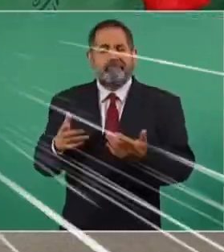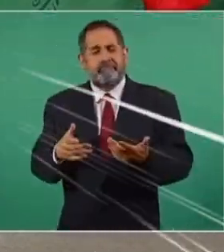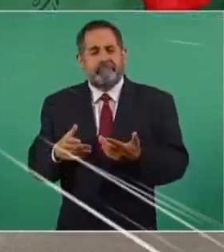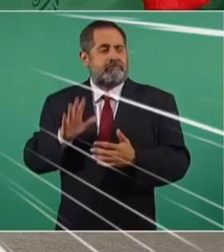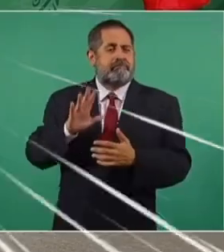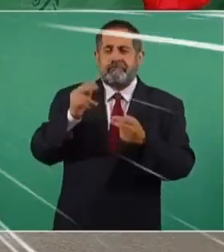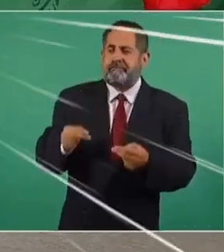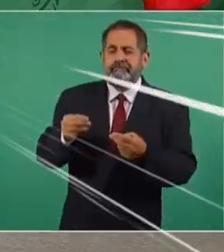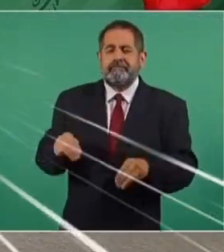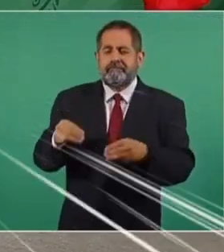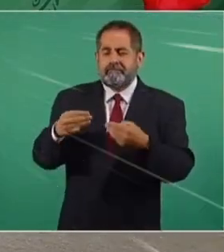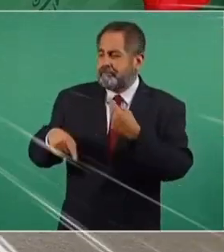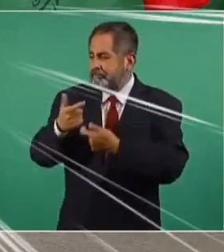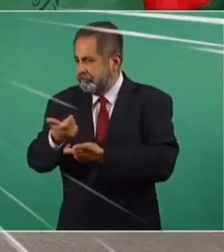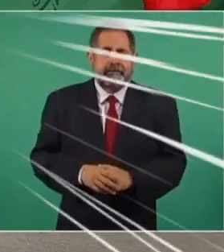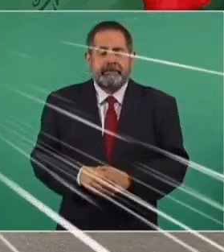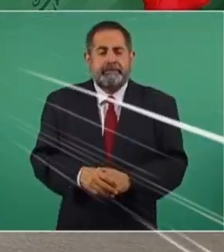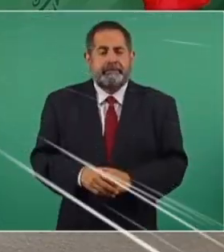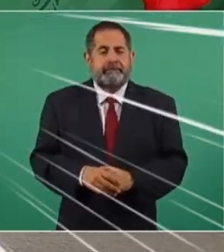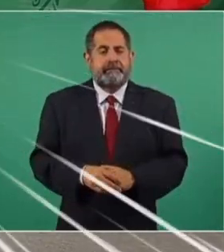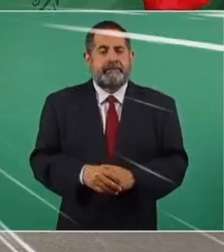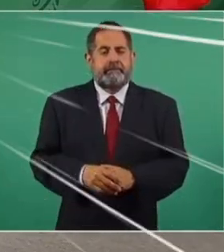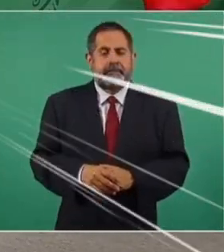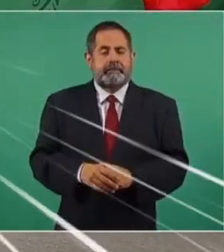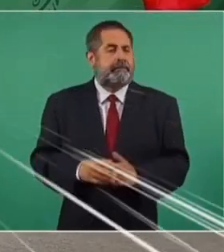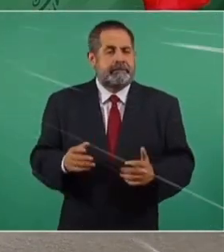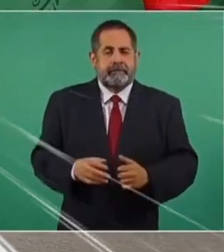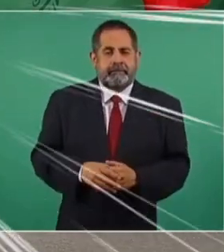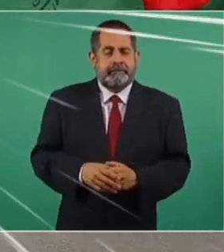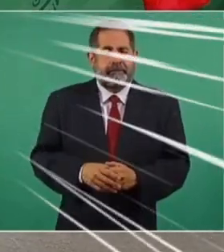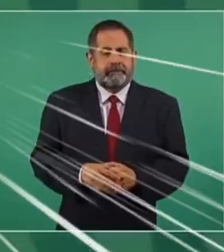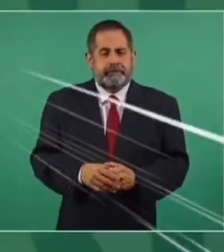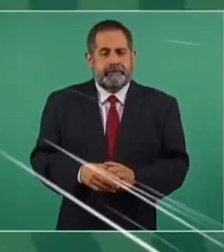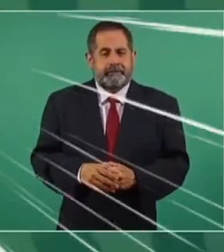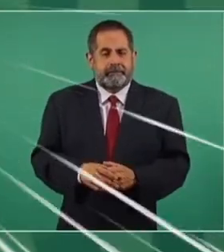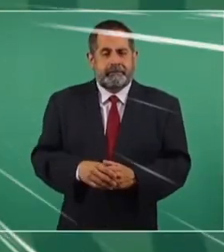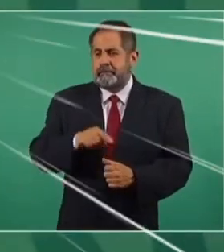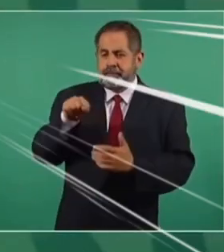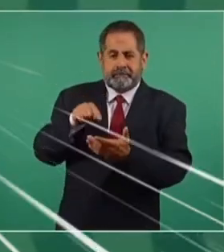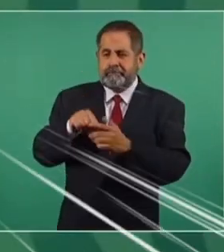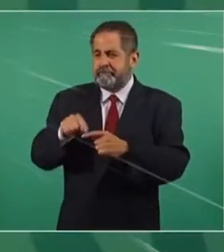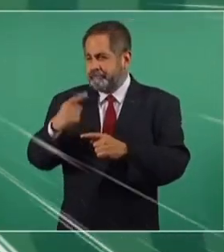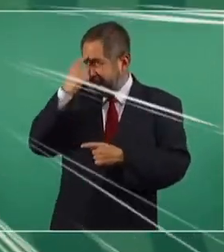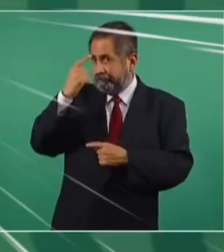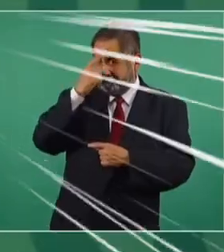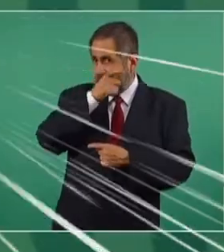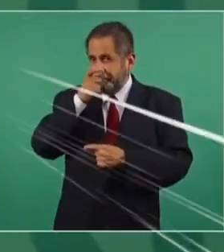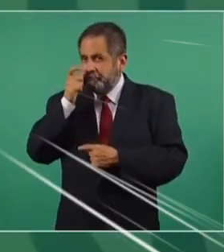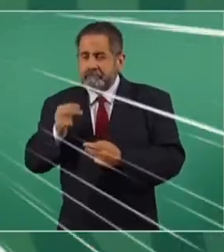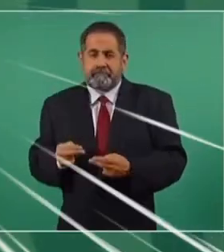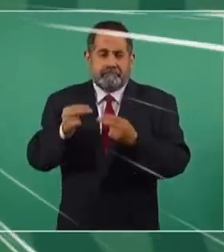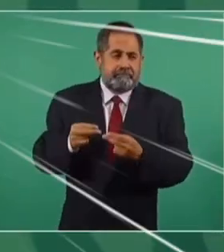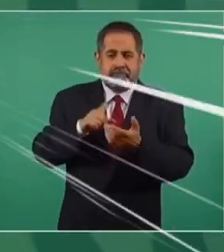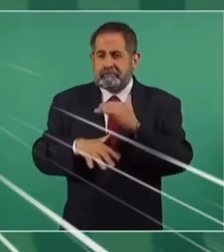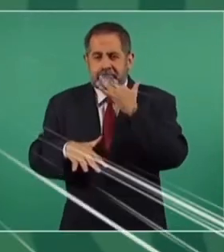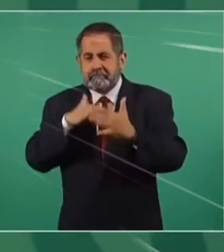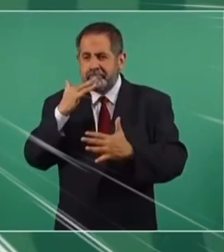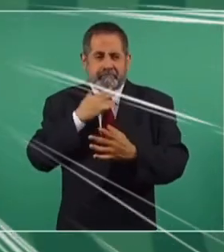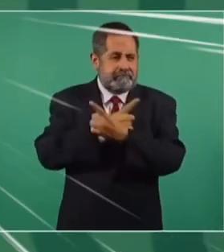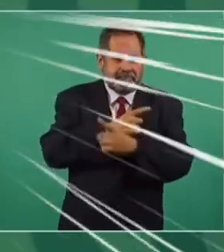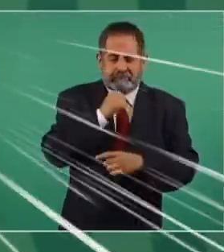Un mercado, un tianguis, la sede principal del mercantilismo y de la inmoralidad,